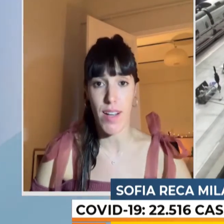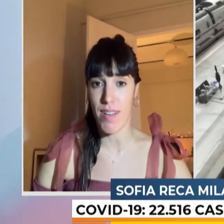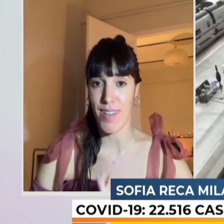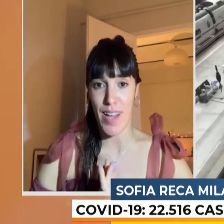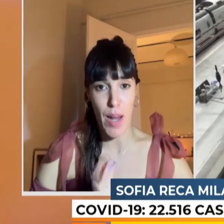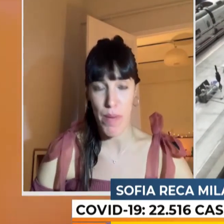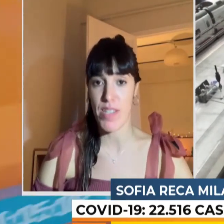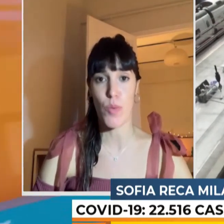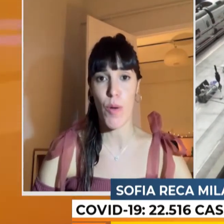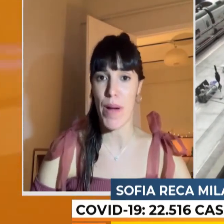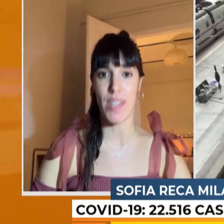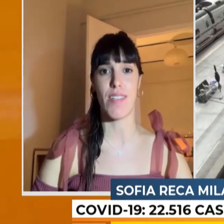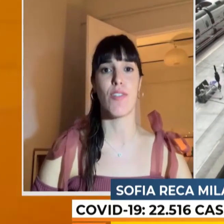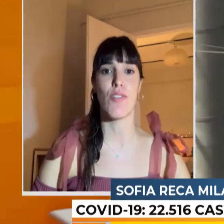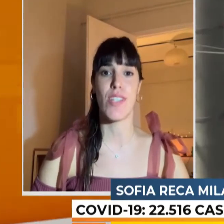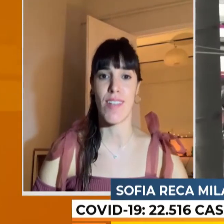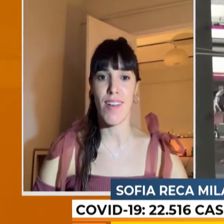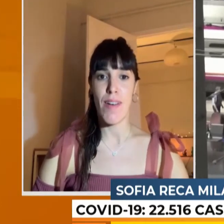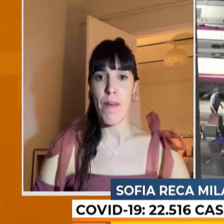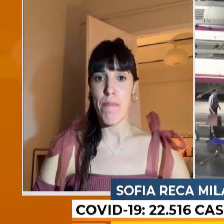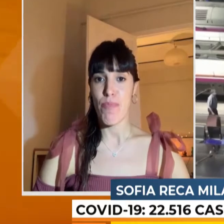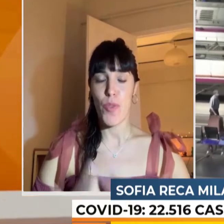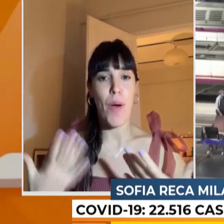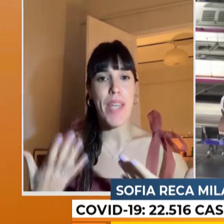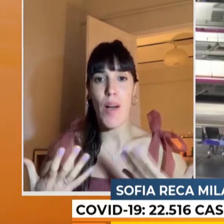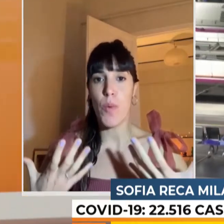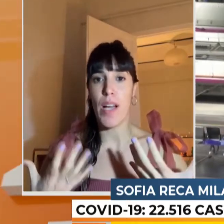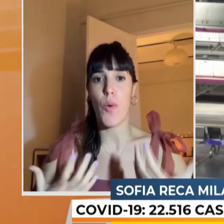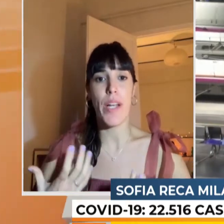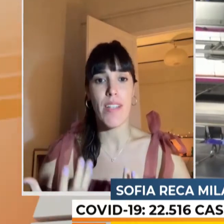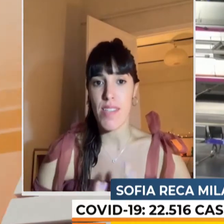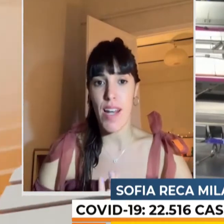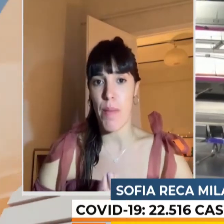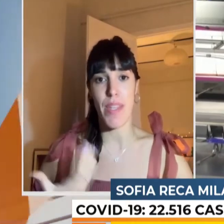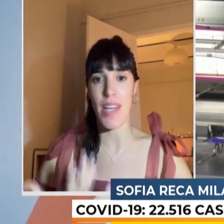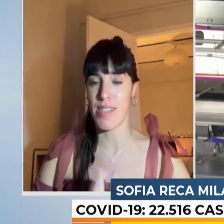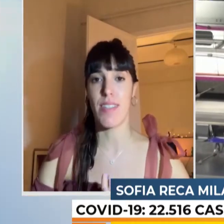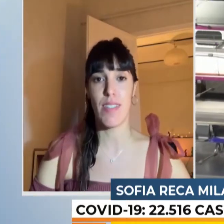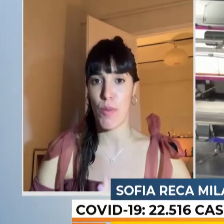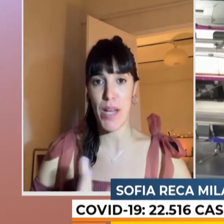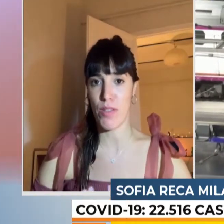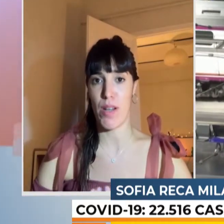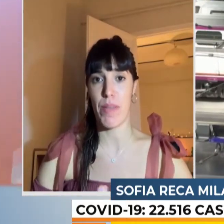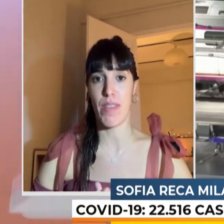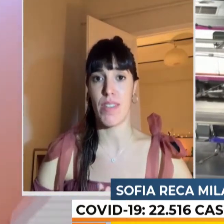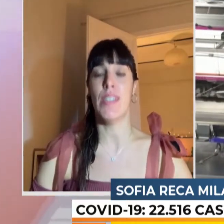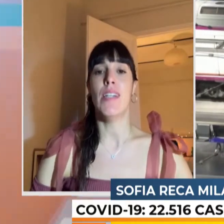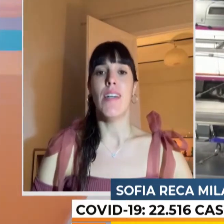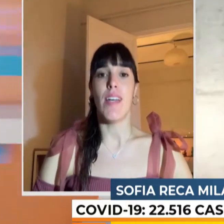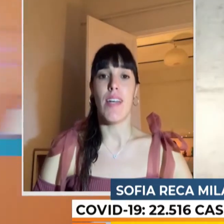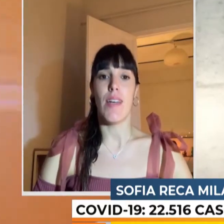picnic a las playas o a los parques. Entonces, no había una coherencia en las medidas que se estaban tomando